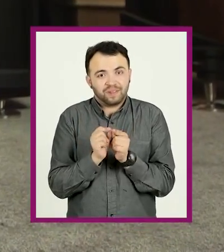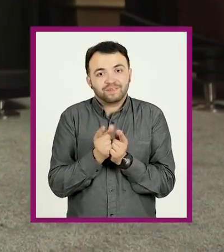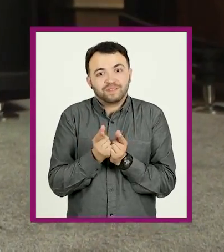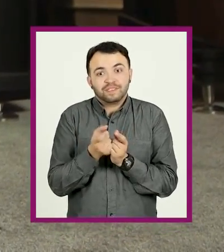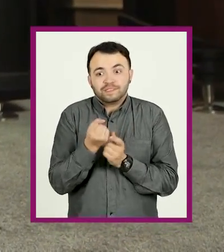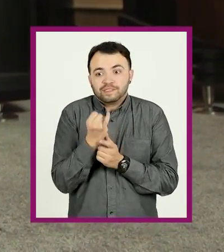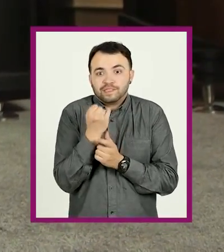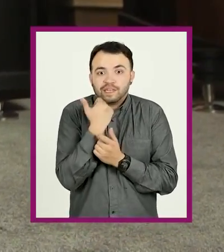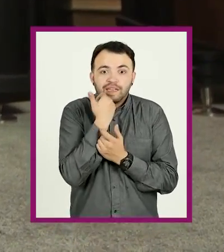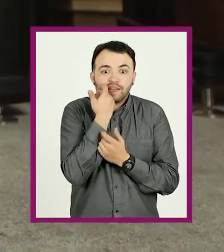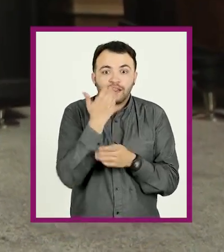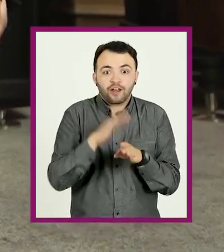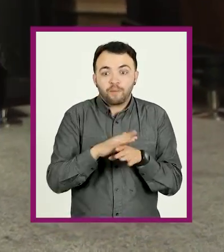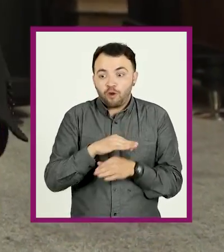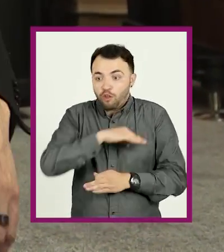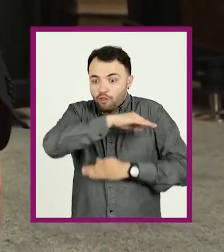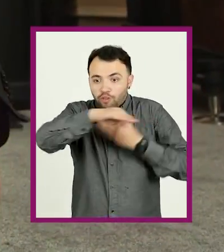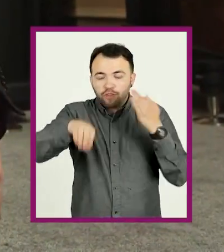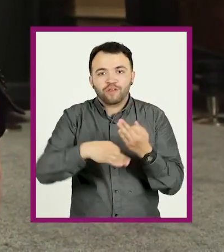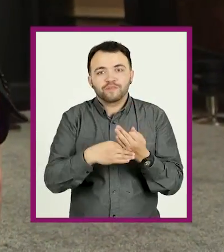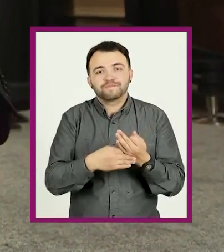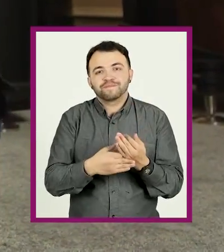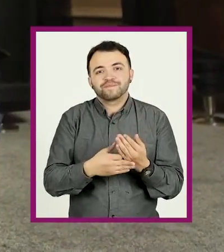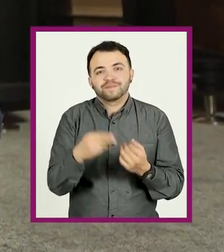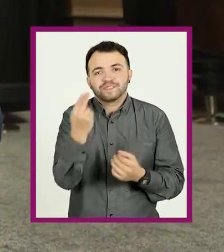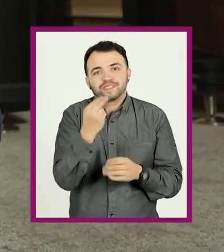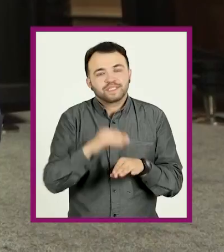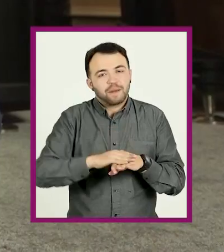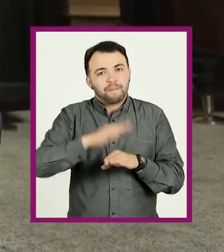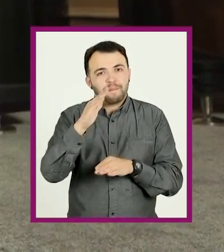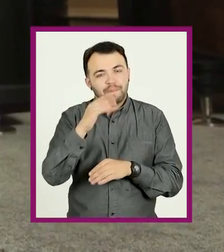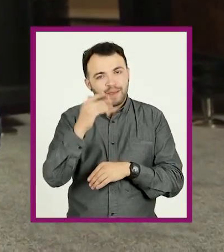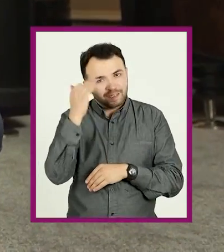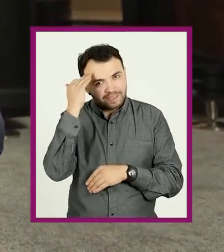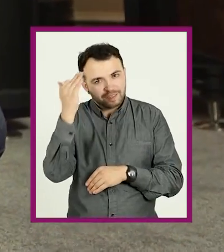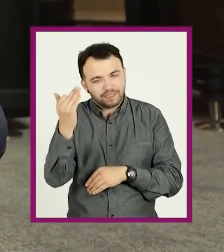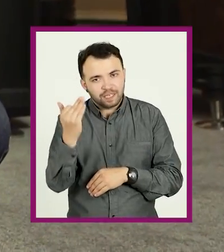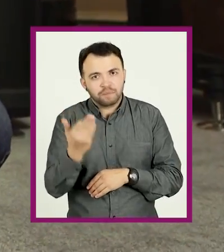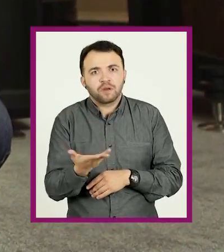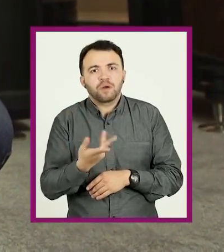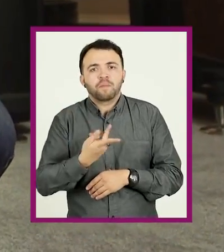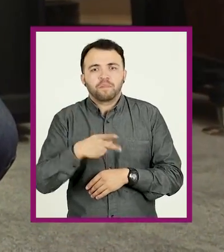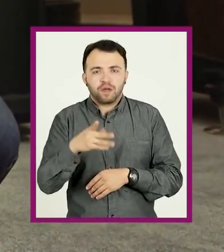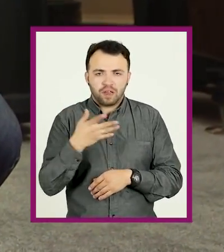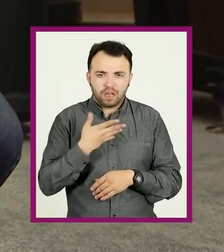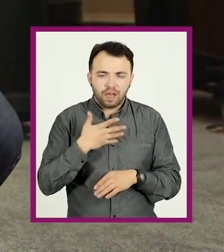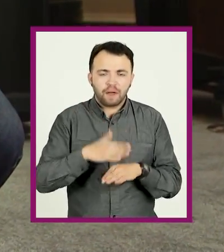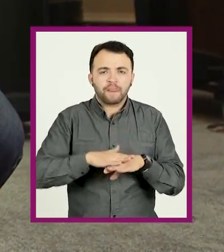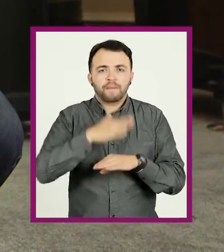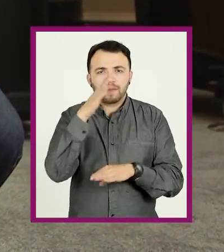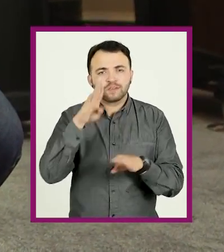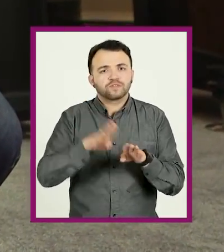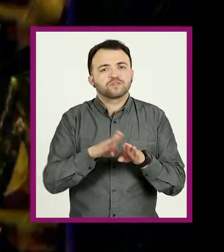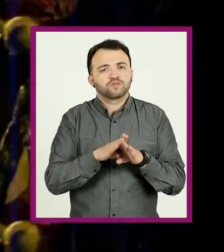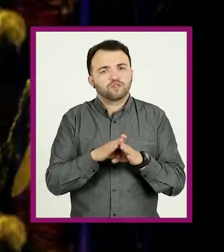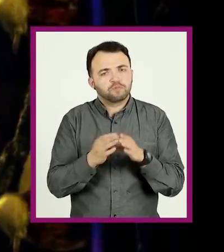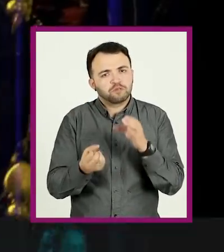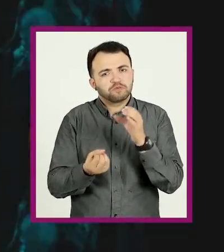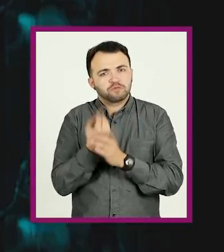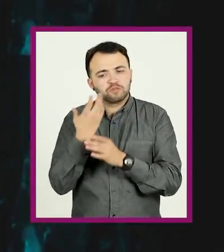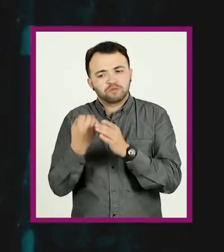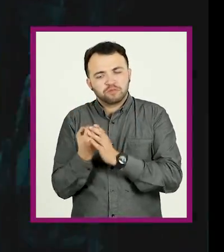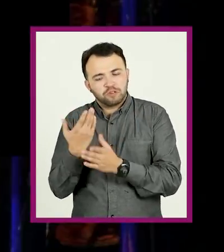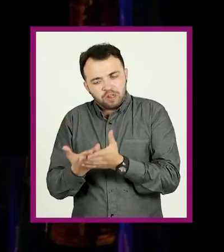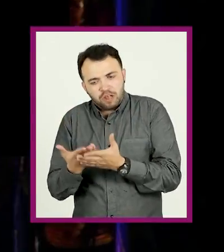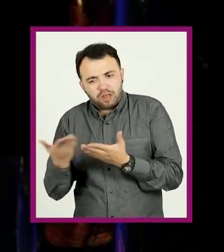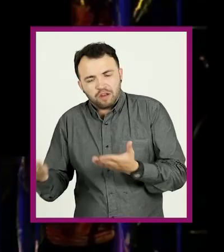abarcar varios programas para poder escucharla toda, pero en fin, además también hay cuestiones más contemporáneas del estado, como lo que ha hecho Lila